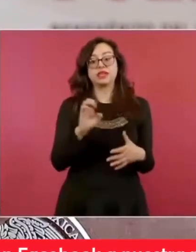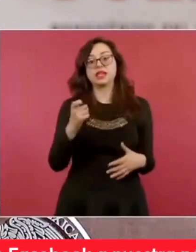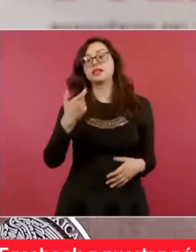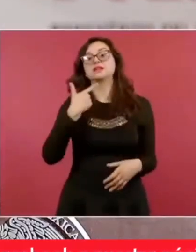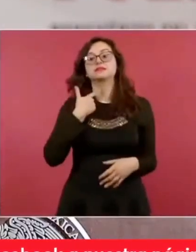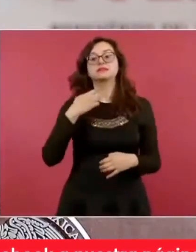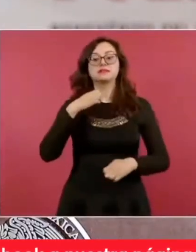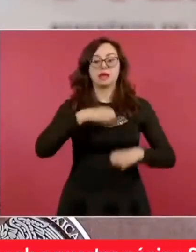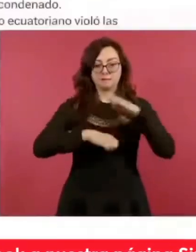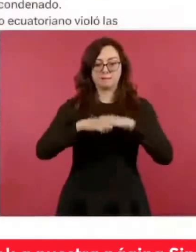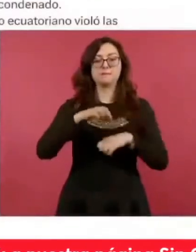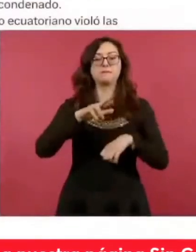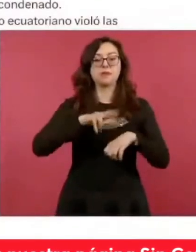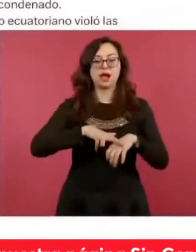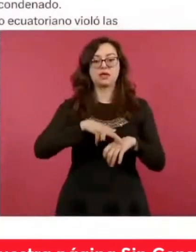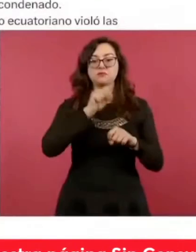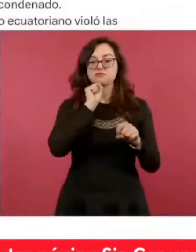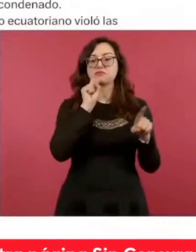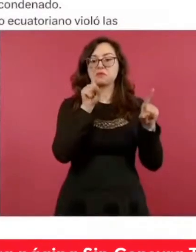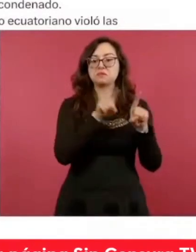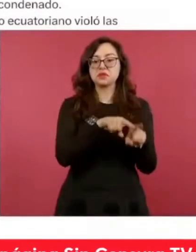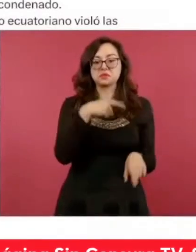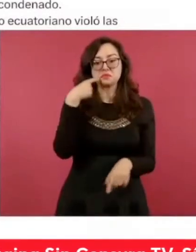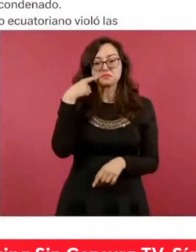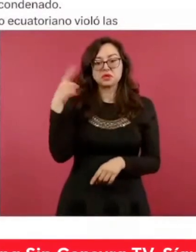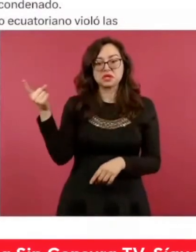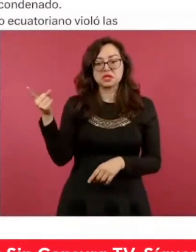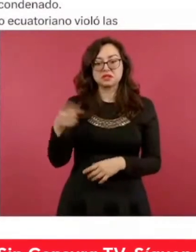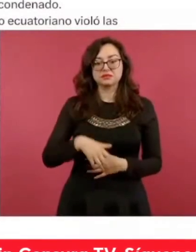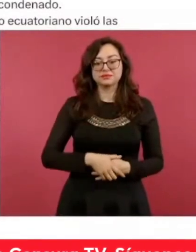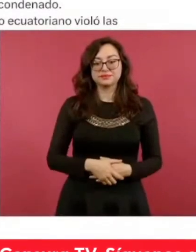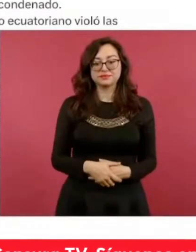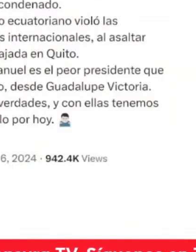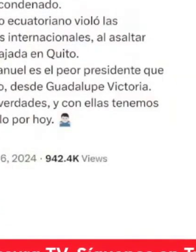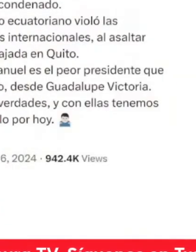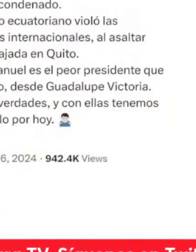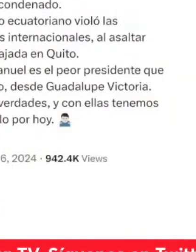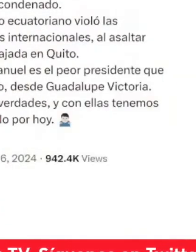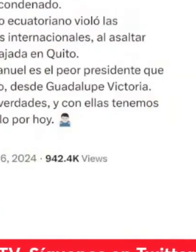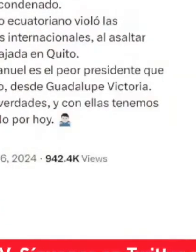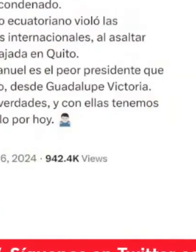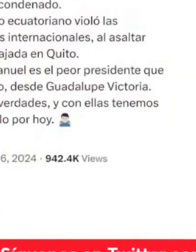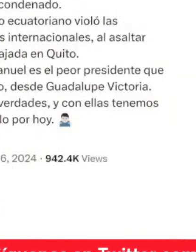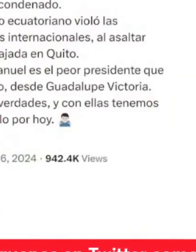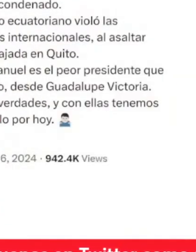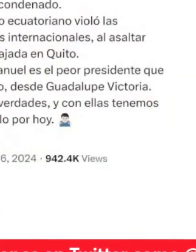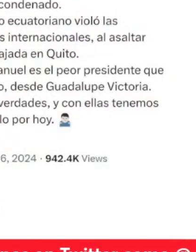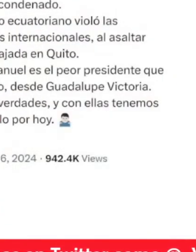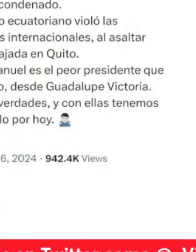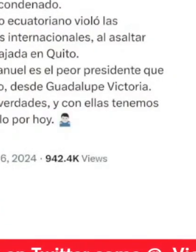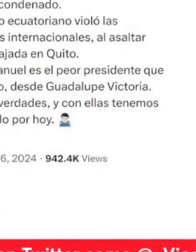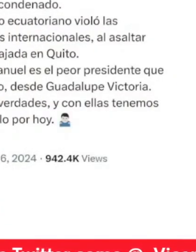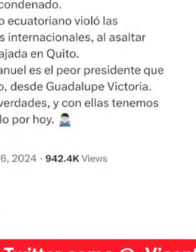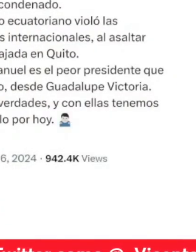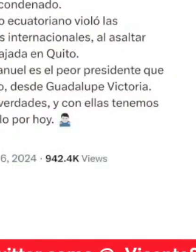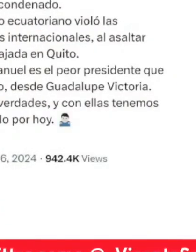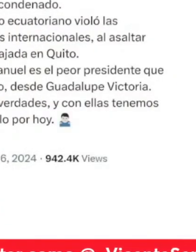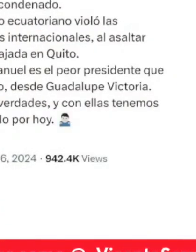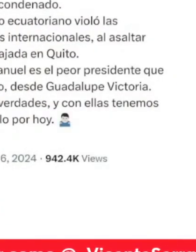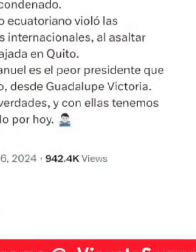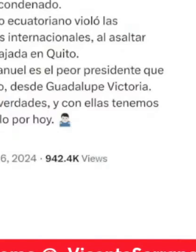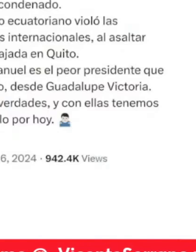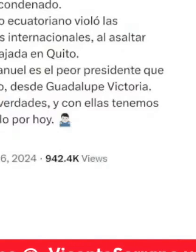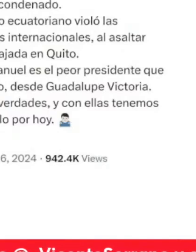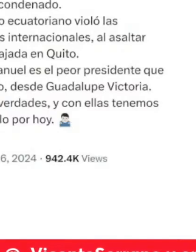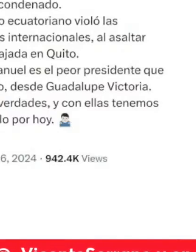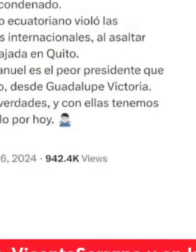embajadora. También el empresario Ricardo Salinas Pliego. Todos al unísono responsabilizaron al presidente del conflicto,